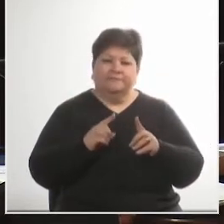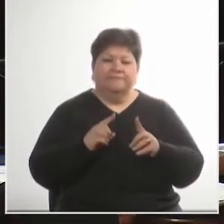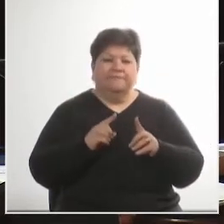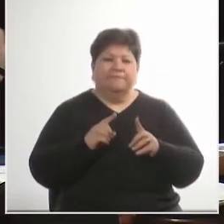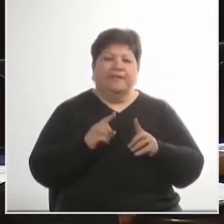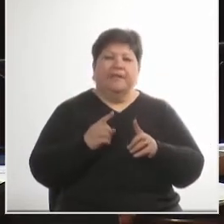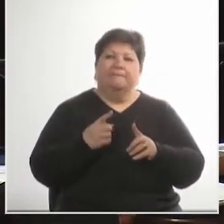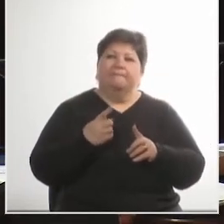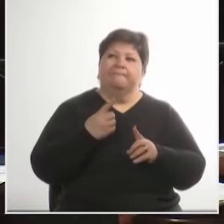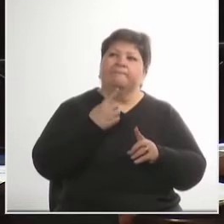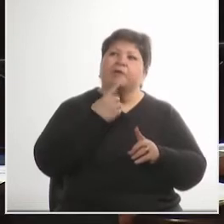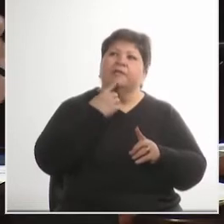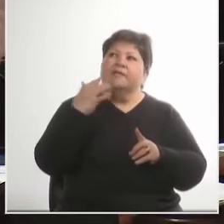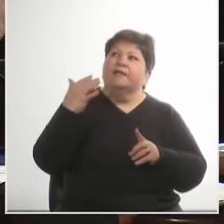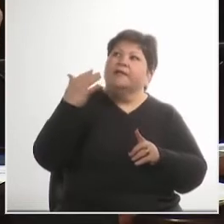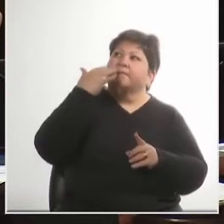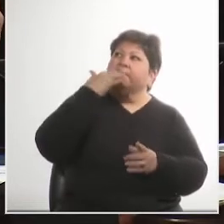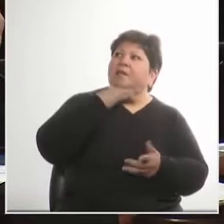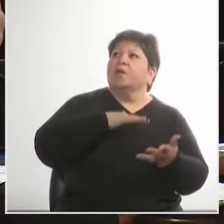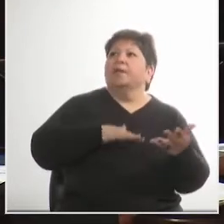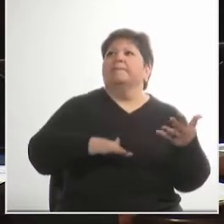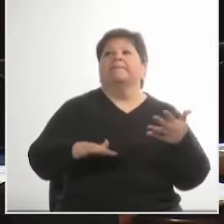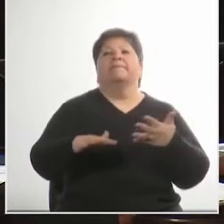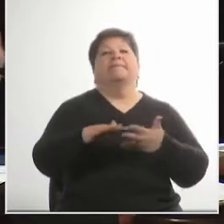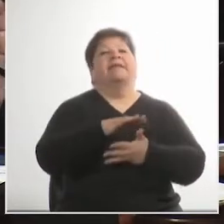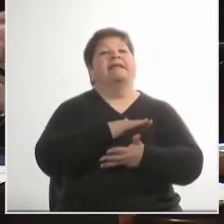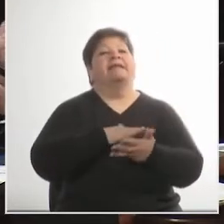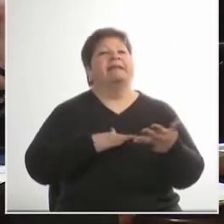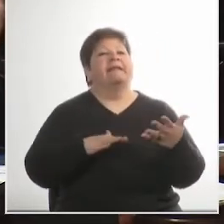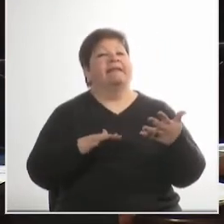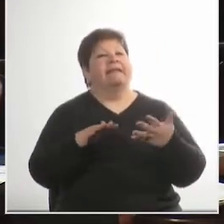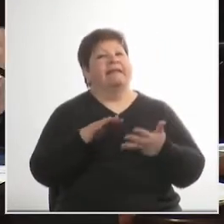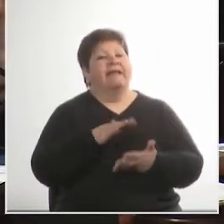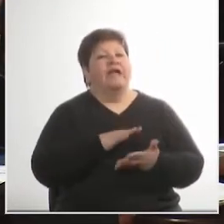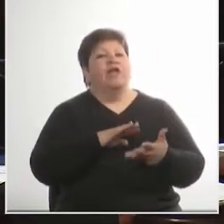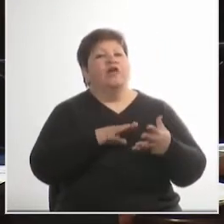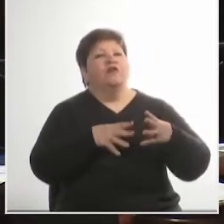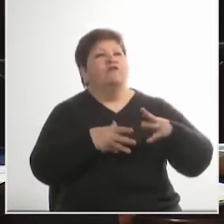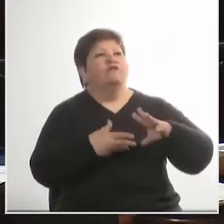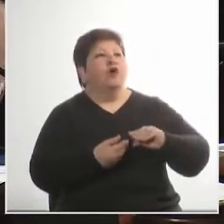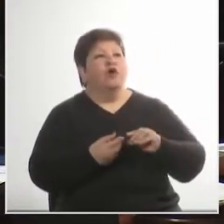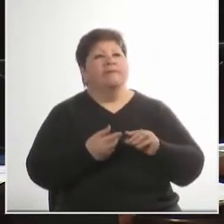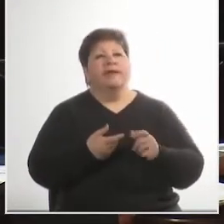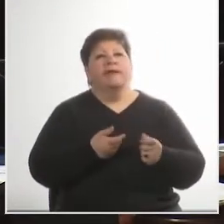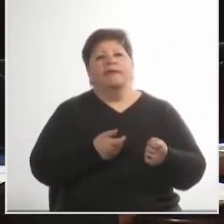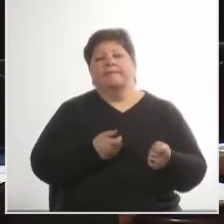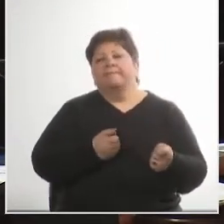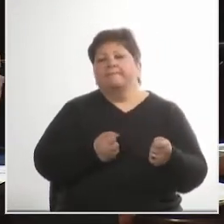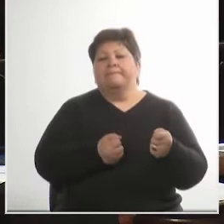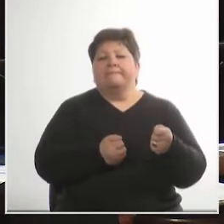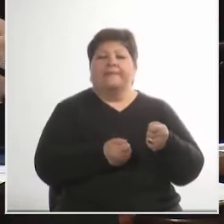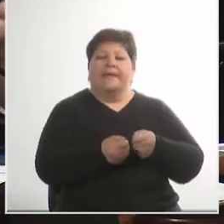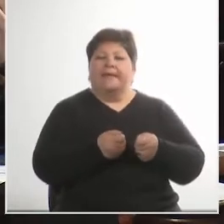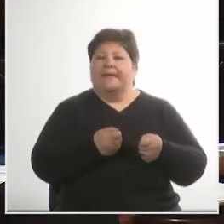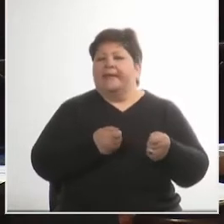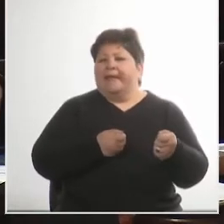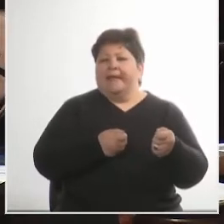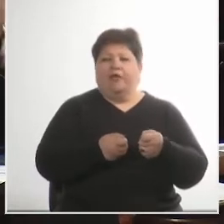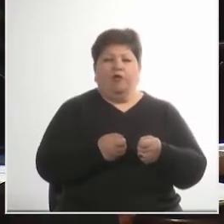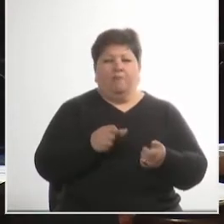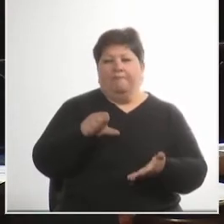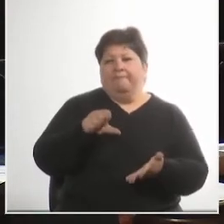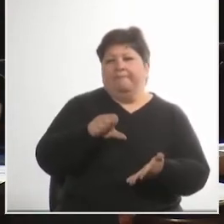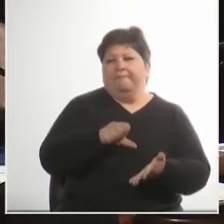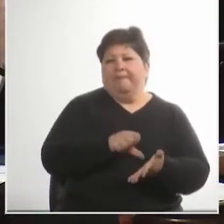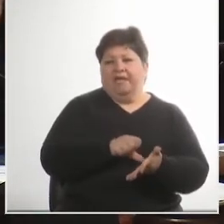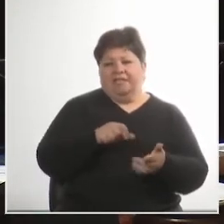políticas medioambientales como una traba o una imposición al desarrollo de los países subdesarrollados, porque no